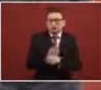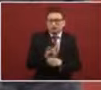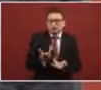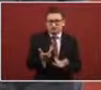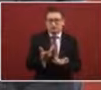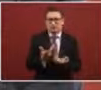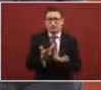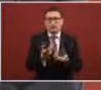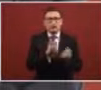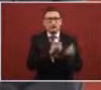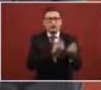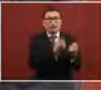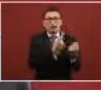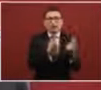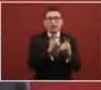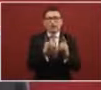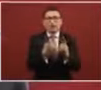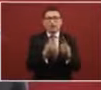quisieron